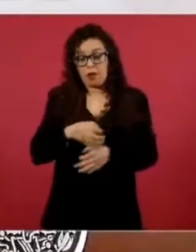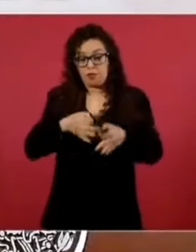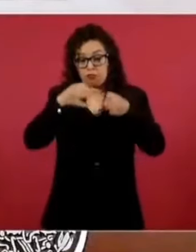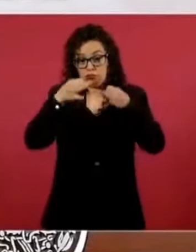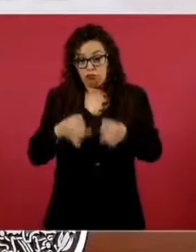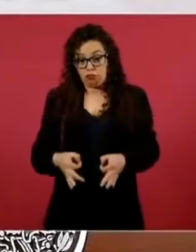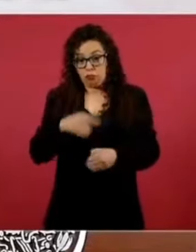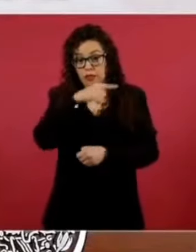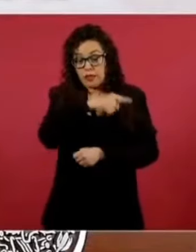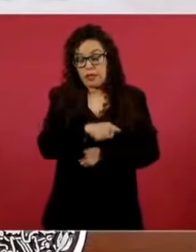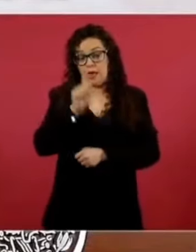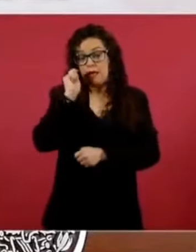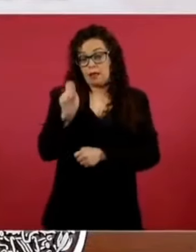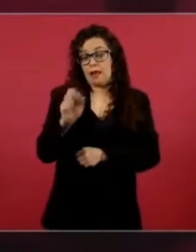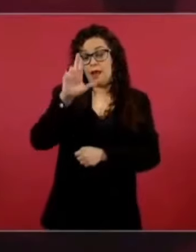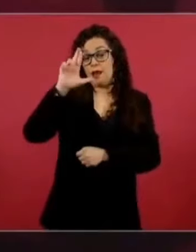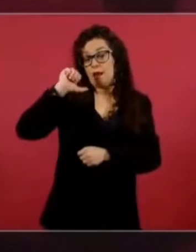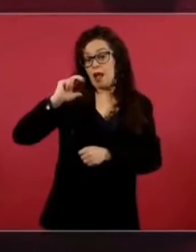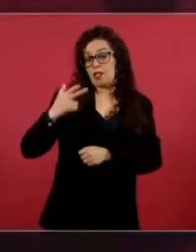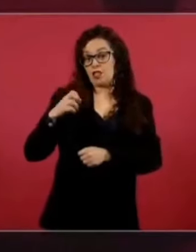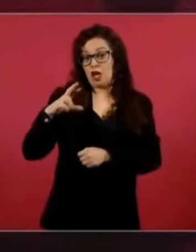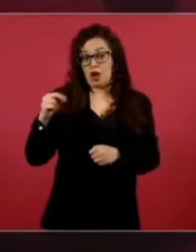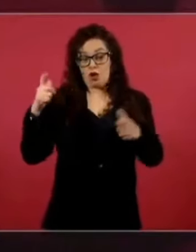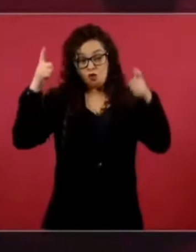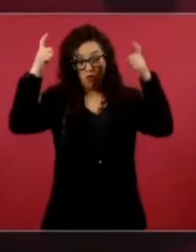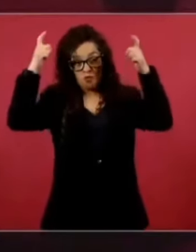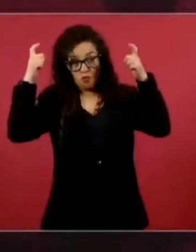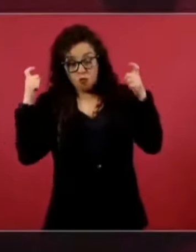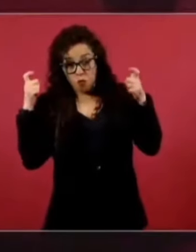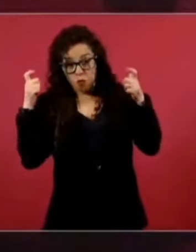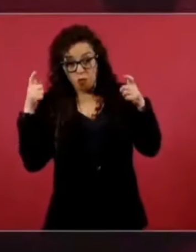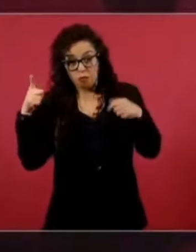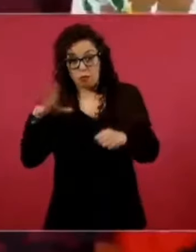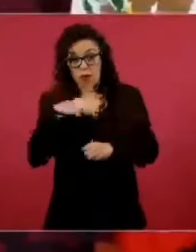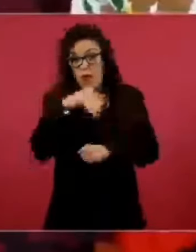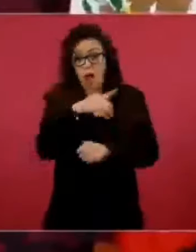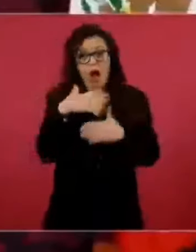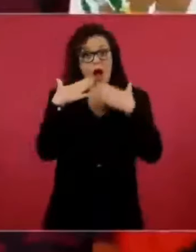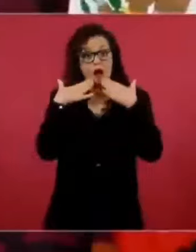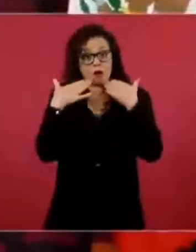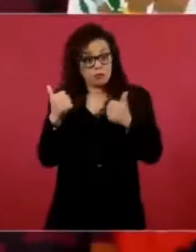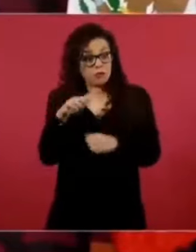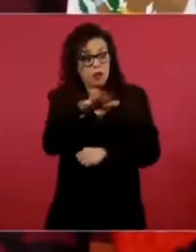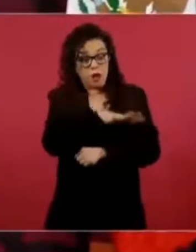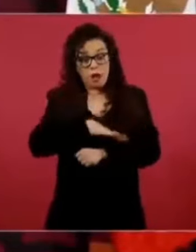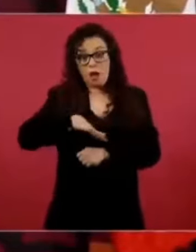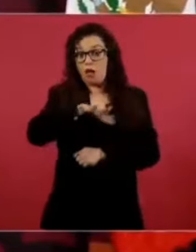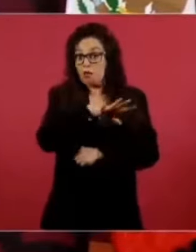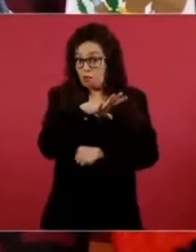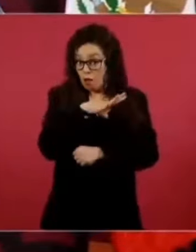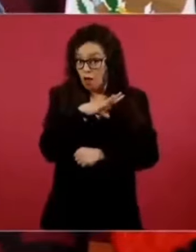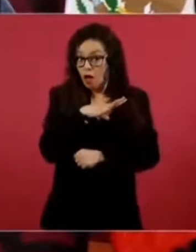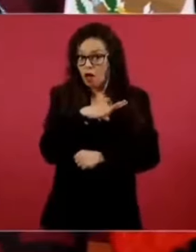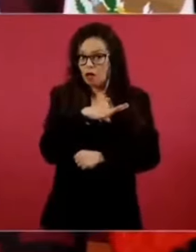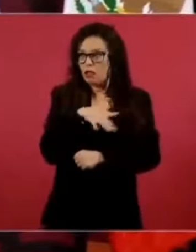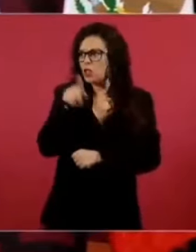hacendado, y el suegro le ayuda al inicio.